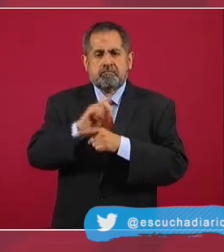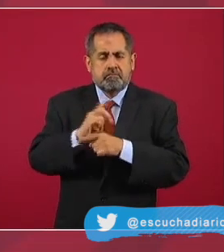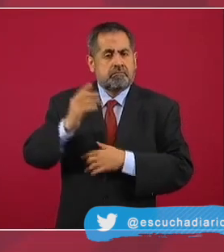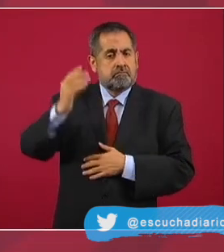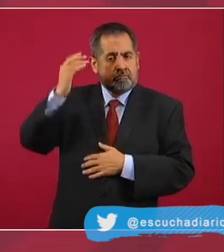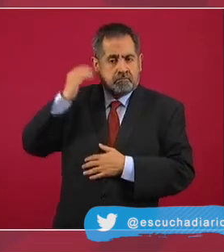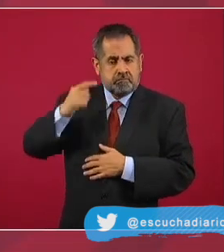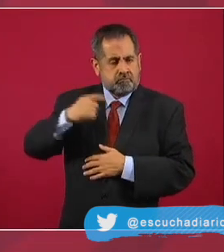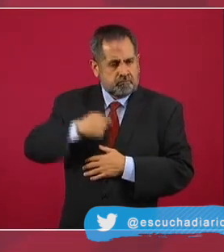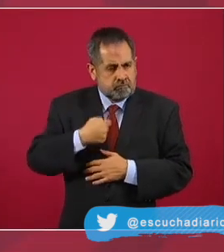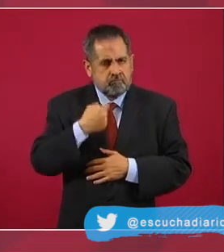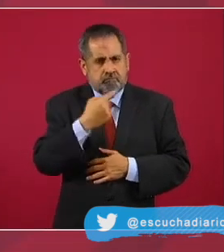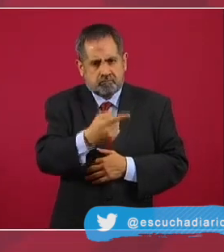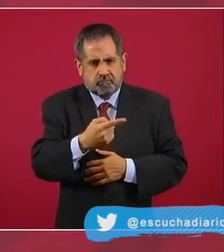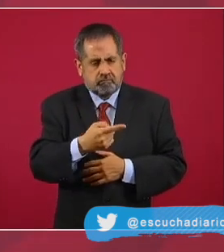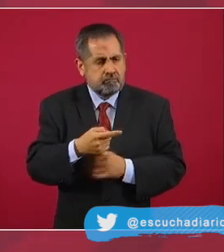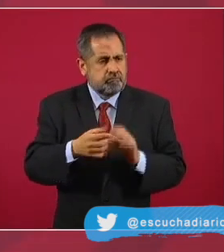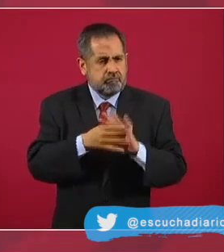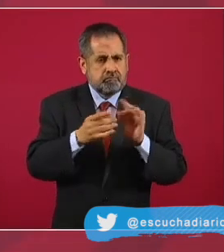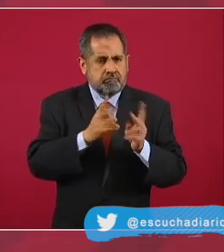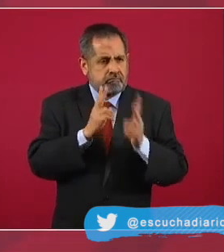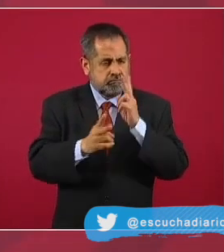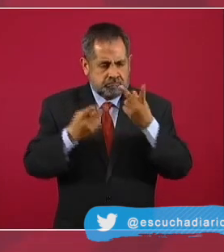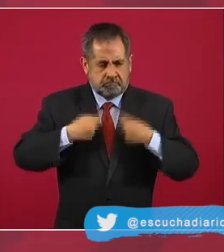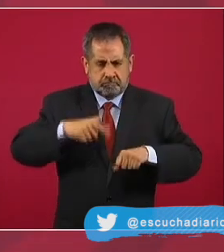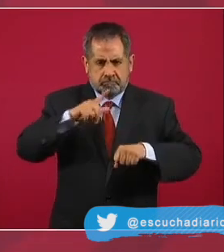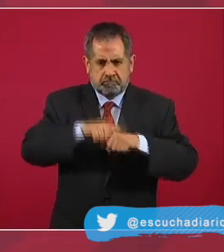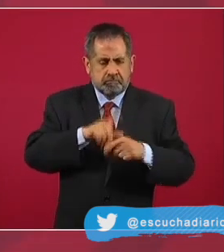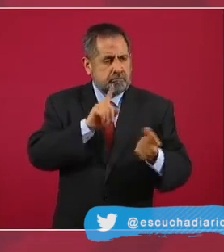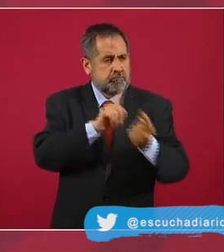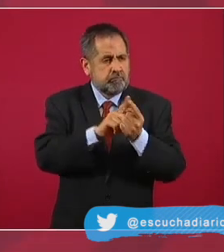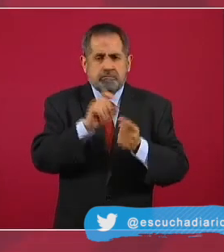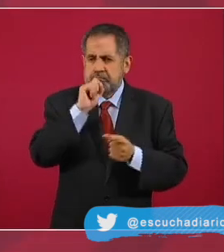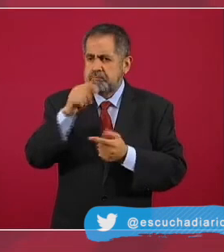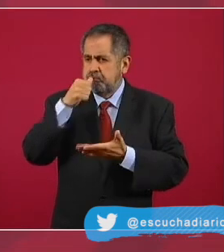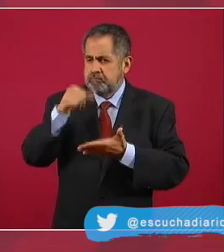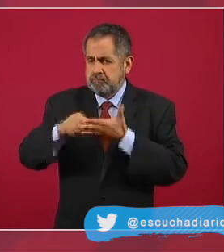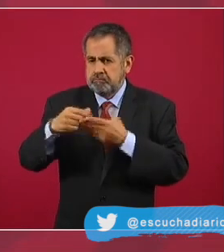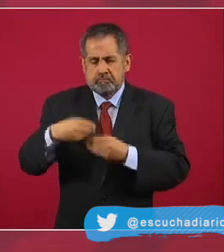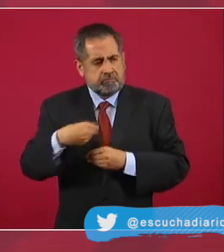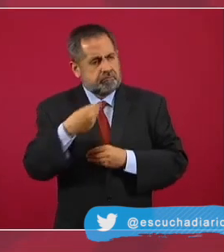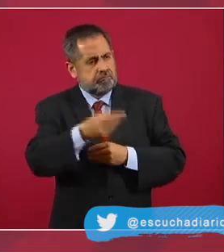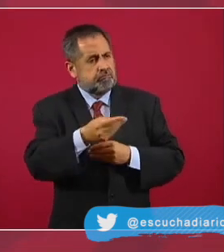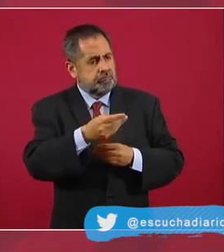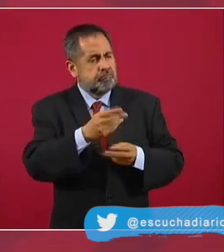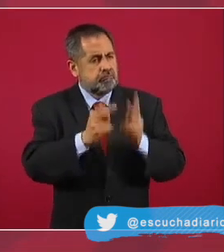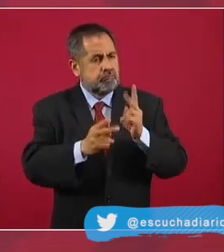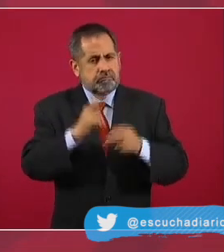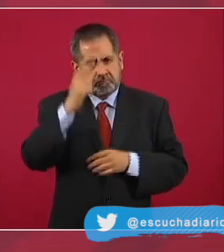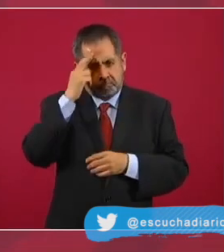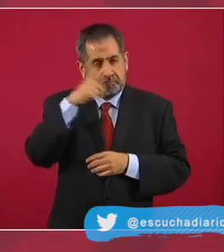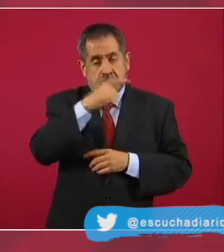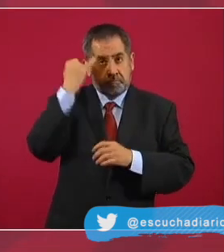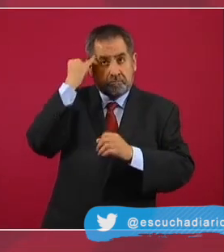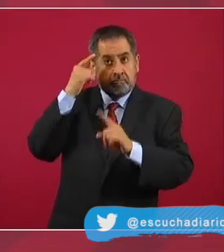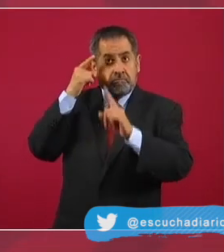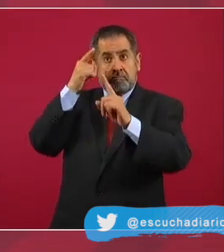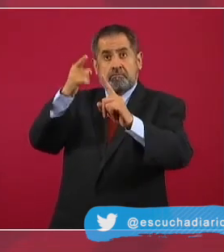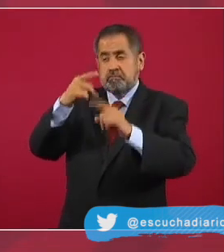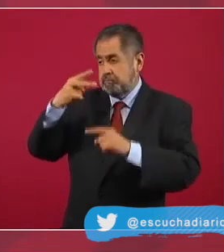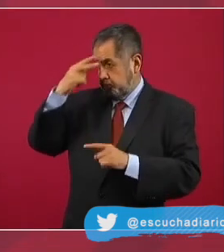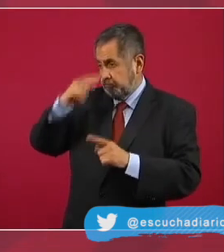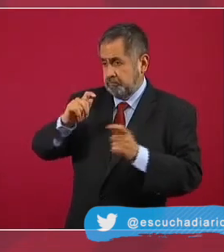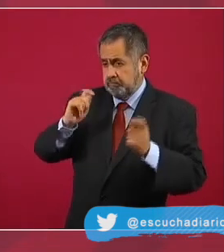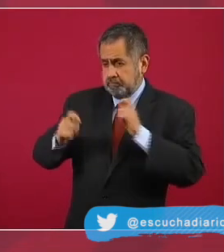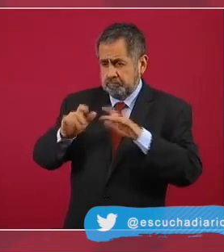expresé de manera personal y en una carta el ideal de transformar a